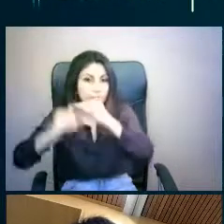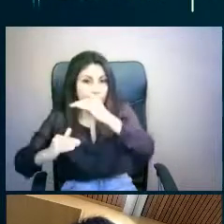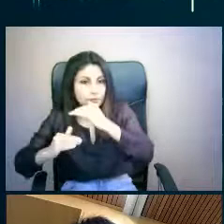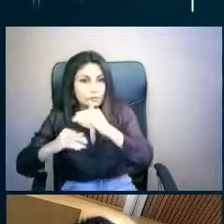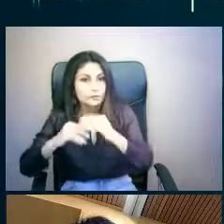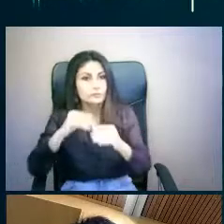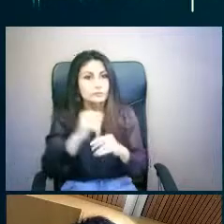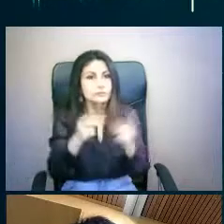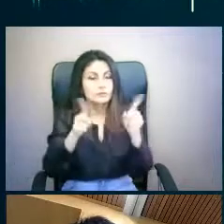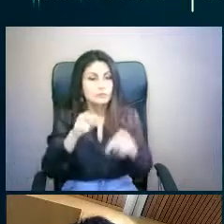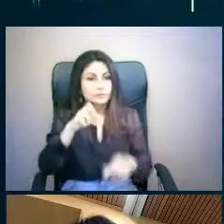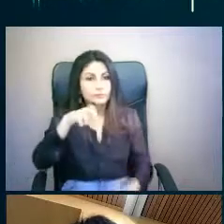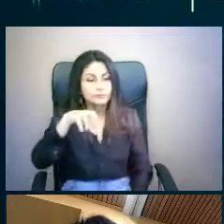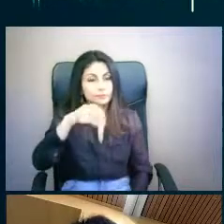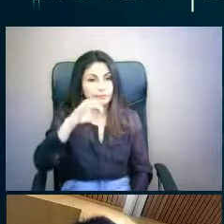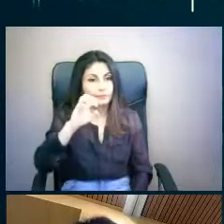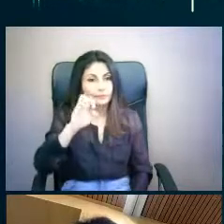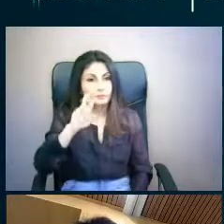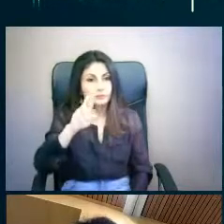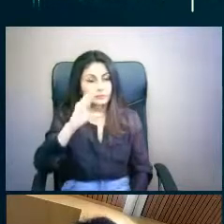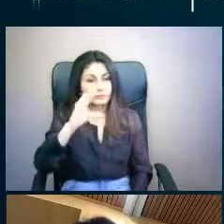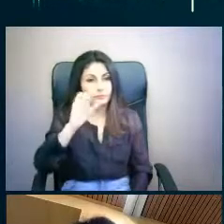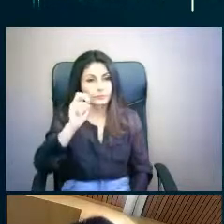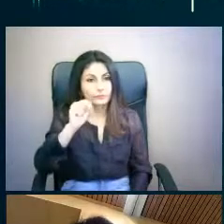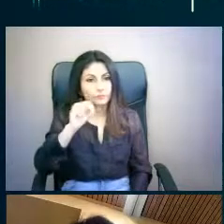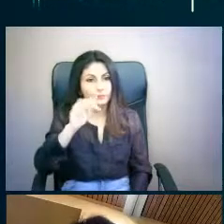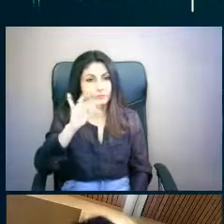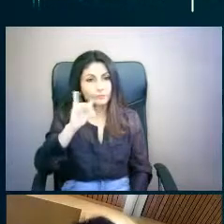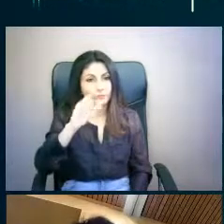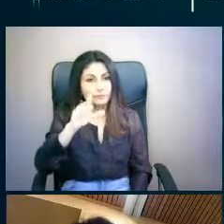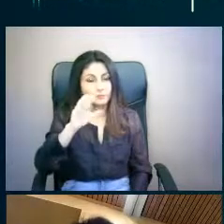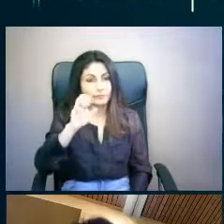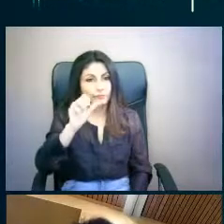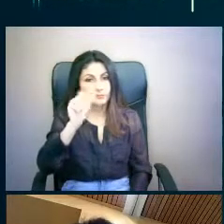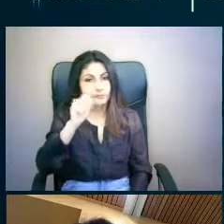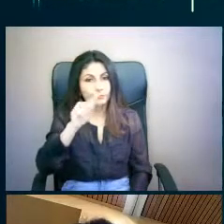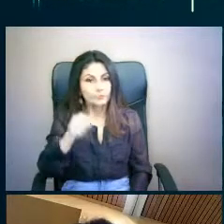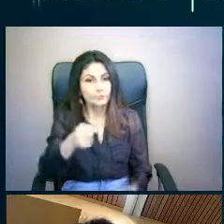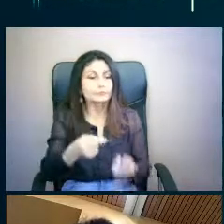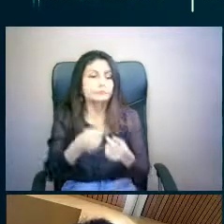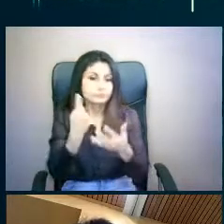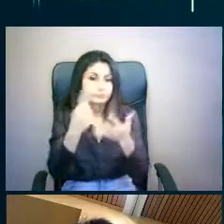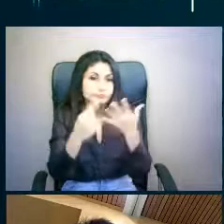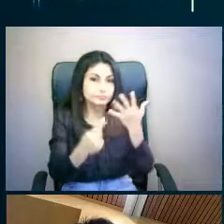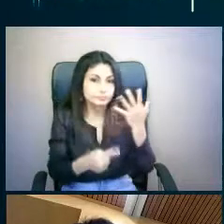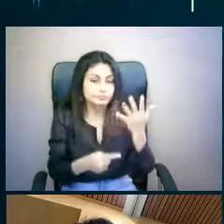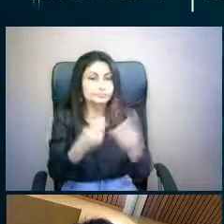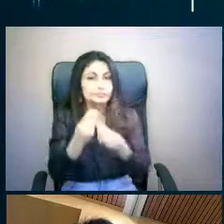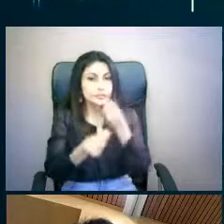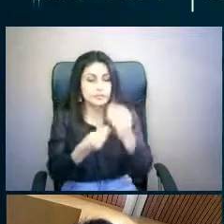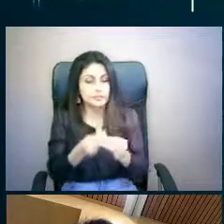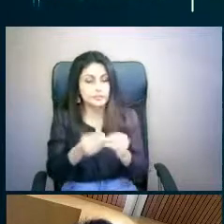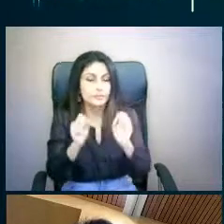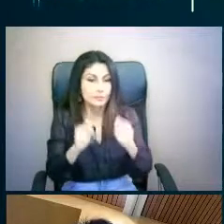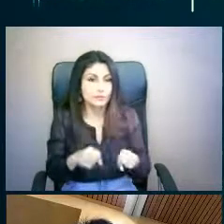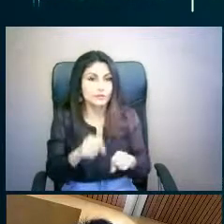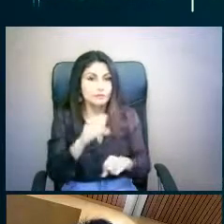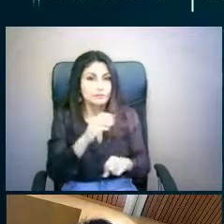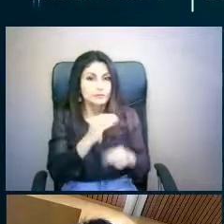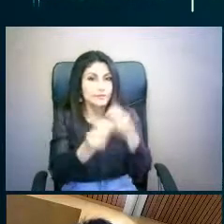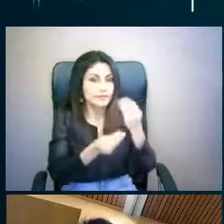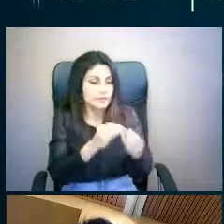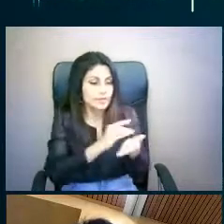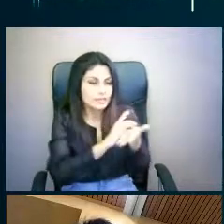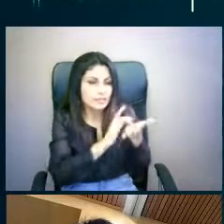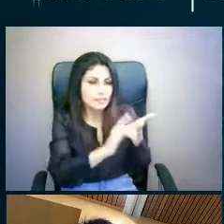detección de faltantes y de datos atípicos. Luego de esto, haremos una limpieza de